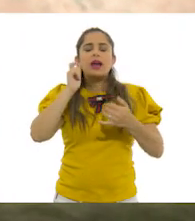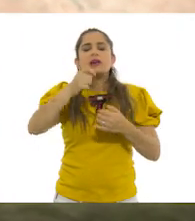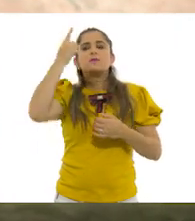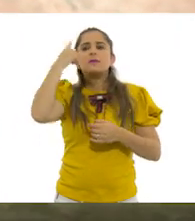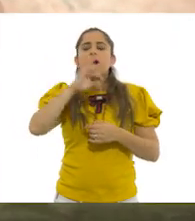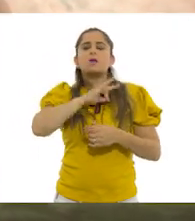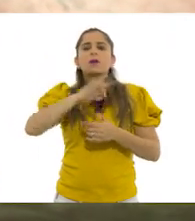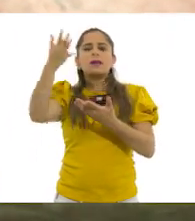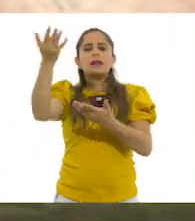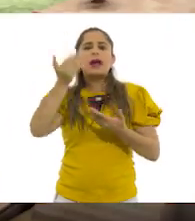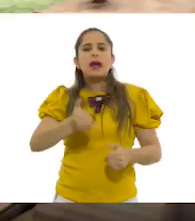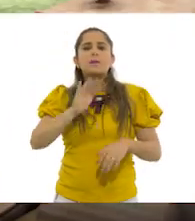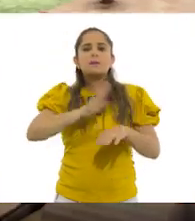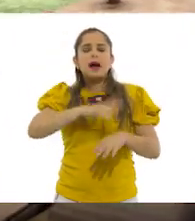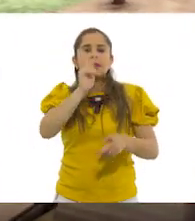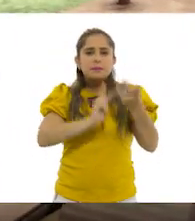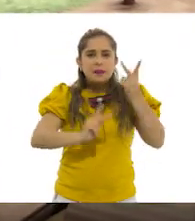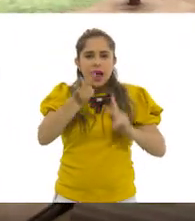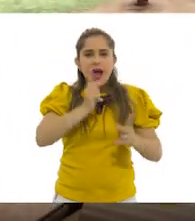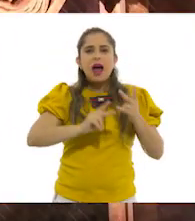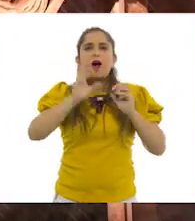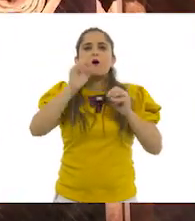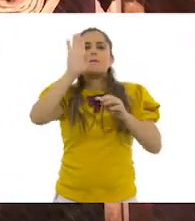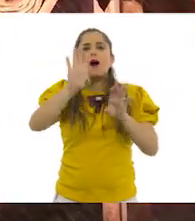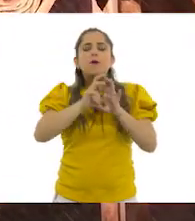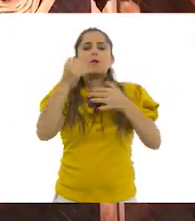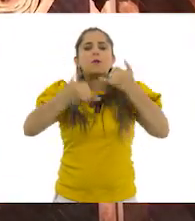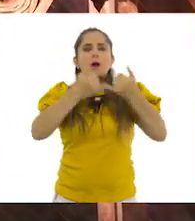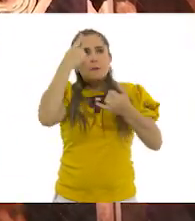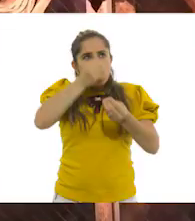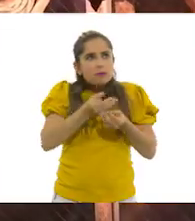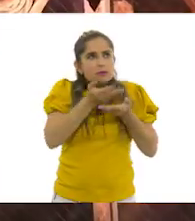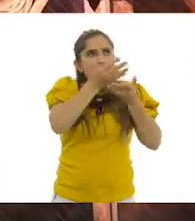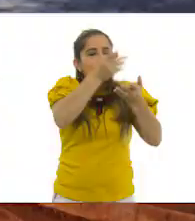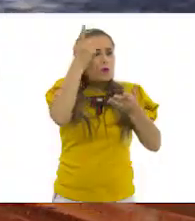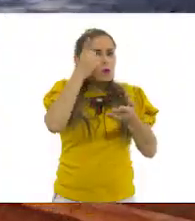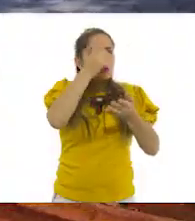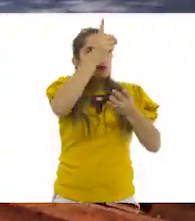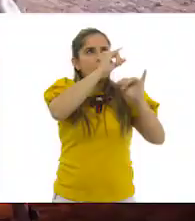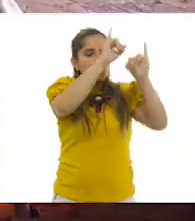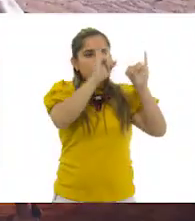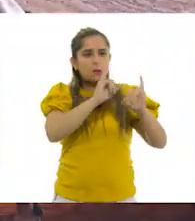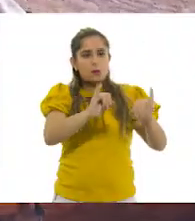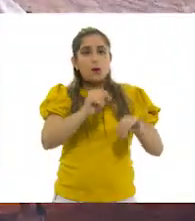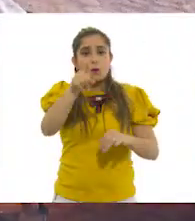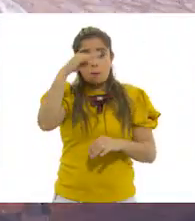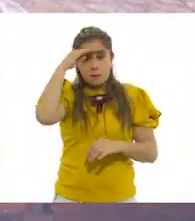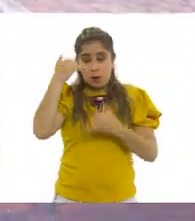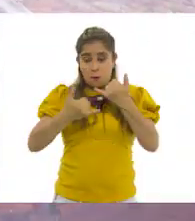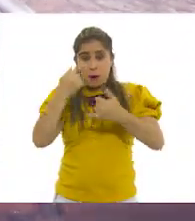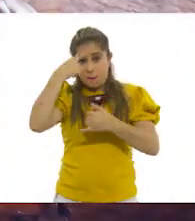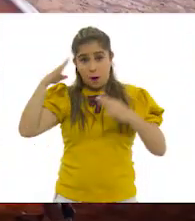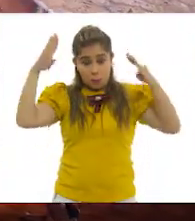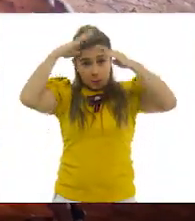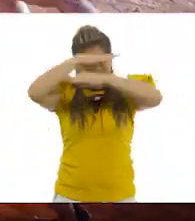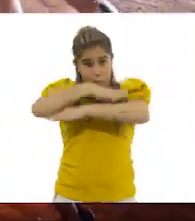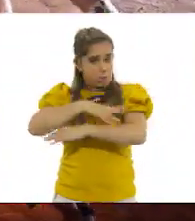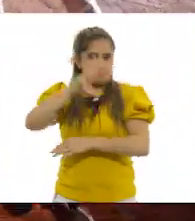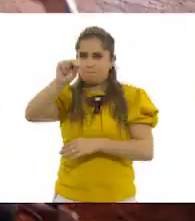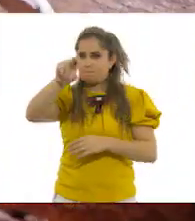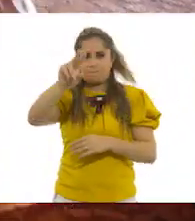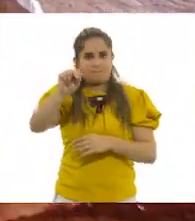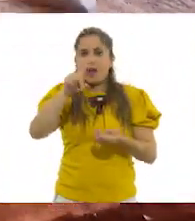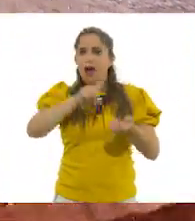fertilidad, y los jugadores, no era un juego únicamente con fines de distracción, no, tenía un